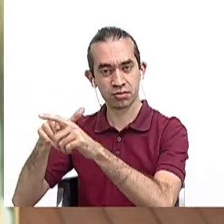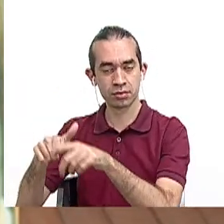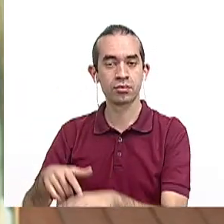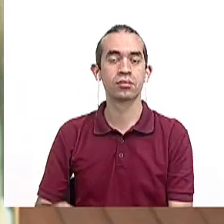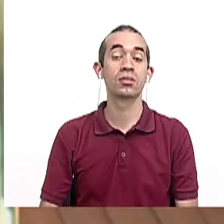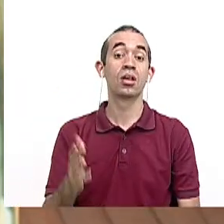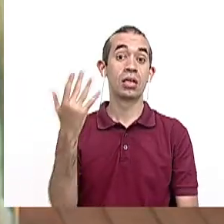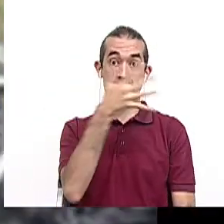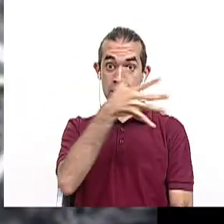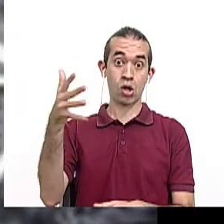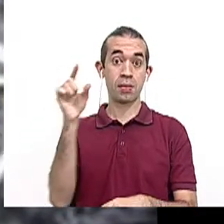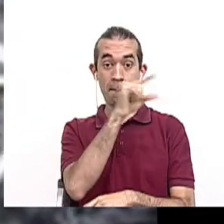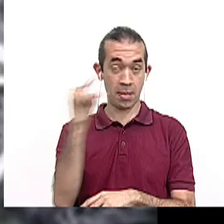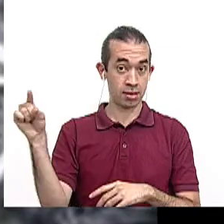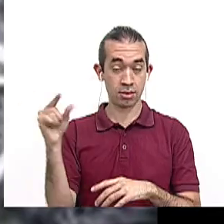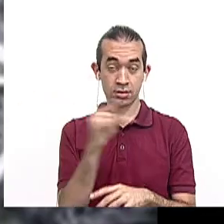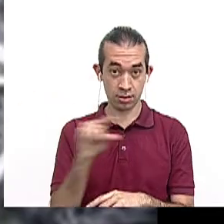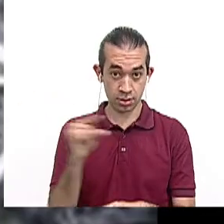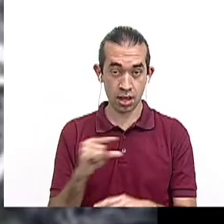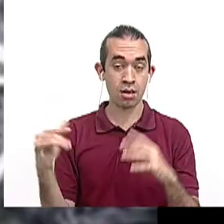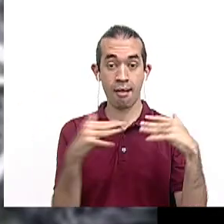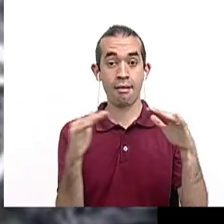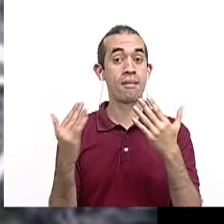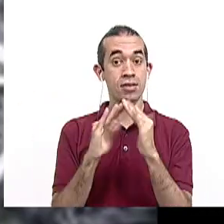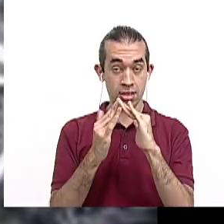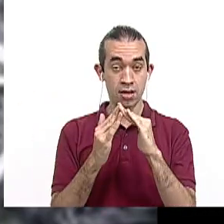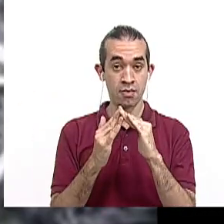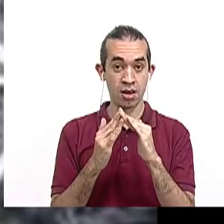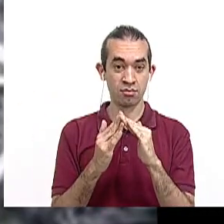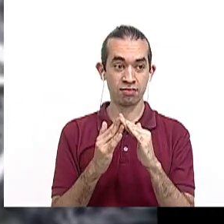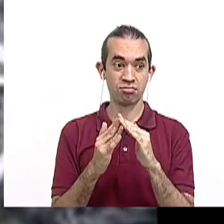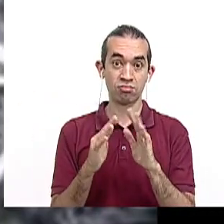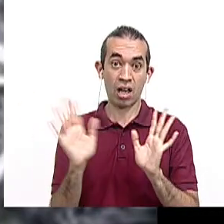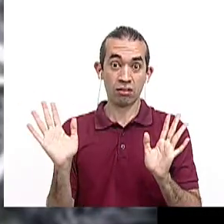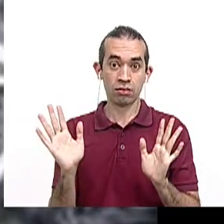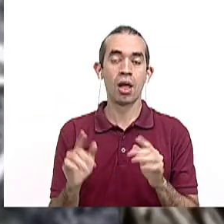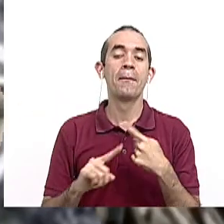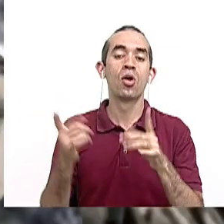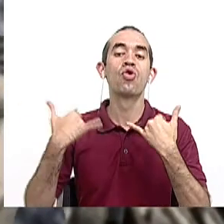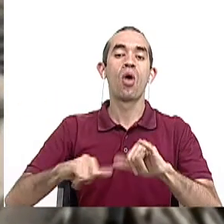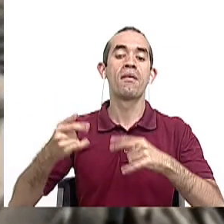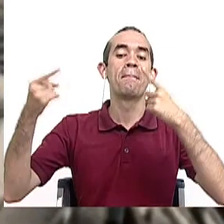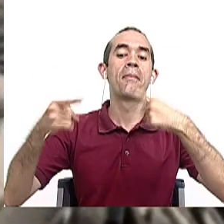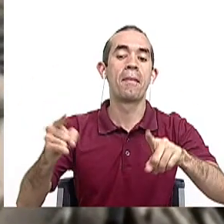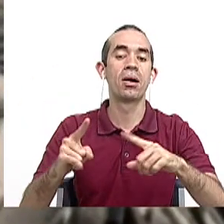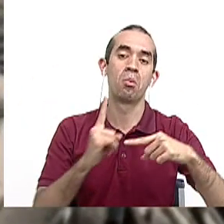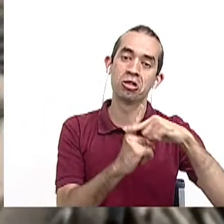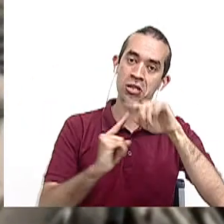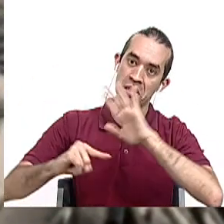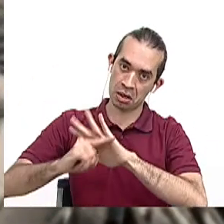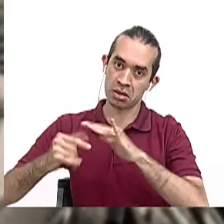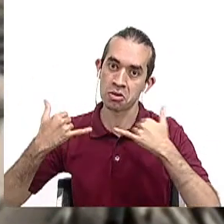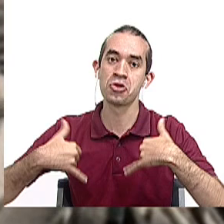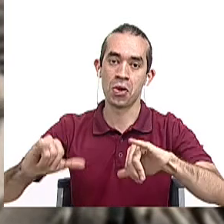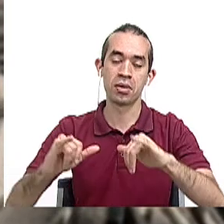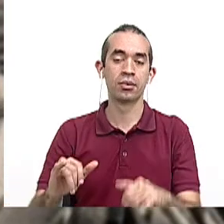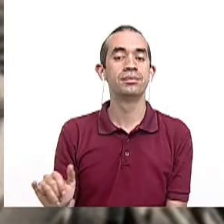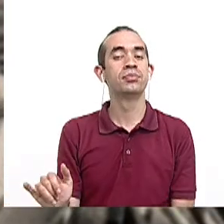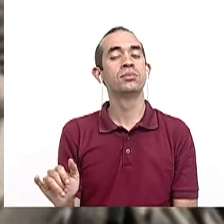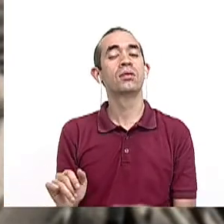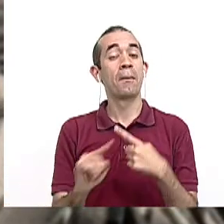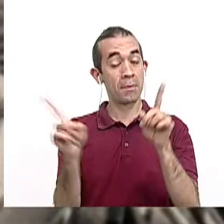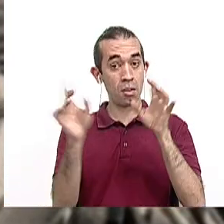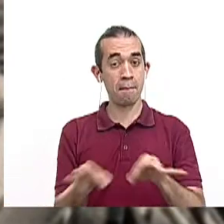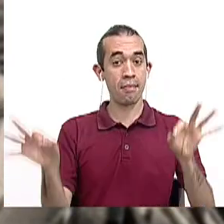caso es que sus repercusiones, positivas y negativas, se mantienen vivas hasta nuestros días. No obstante, es importante aprender